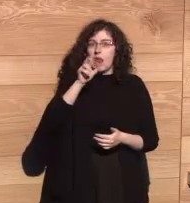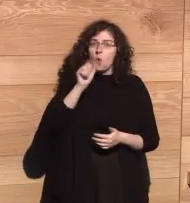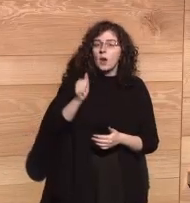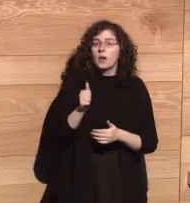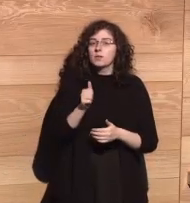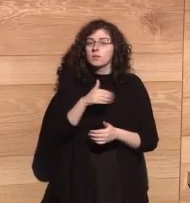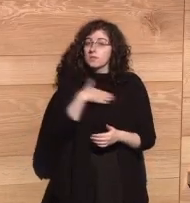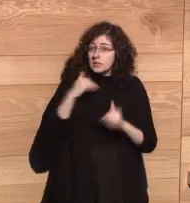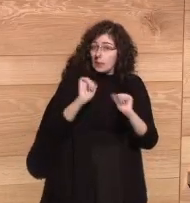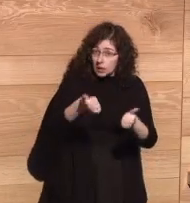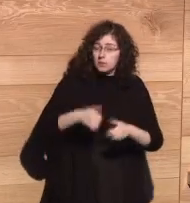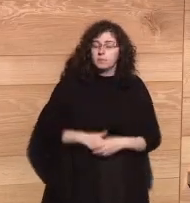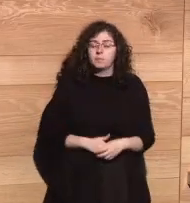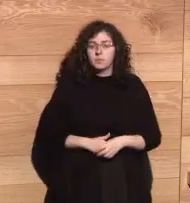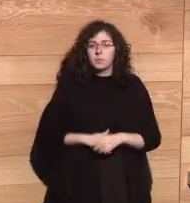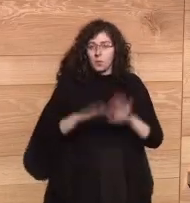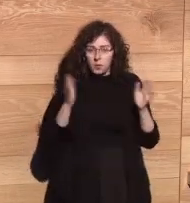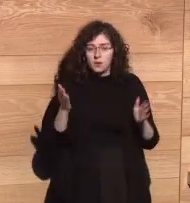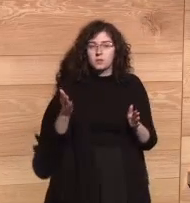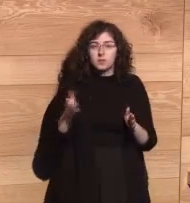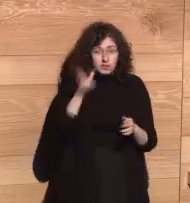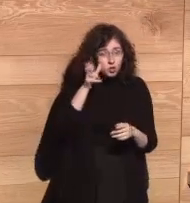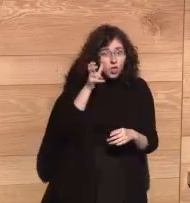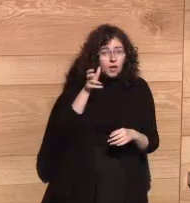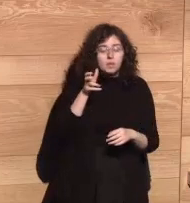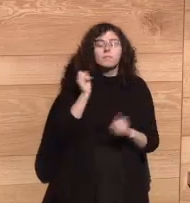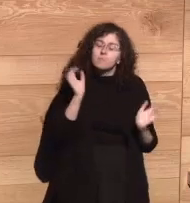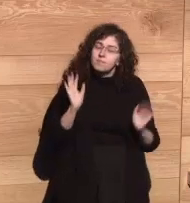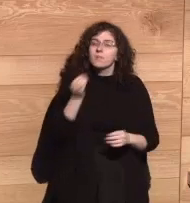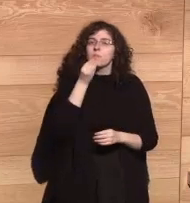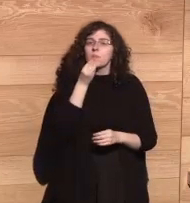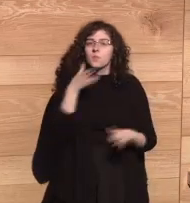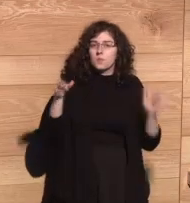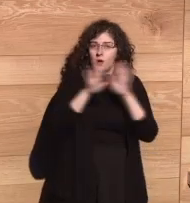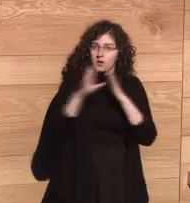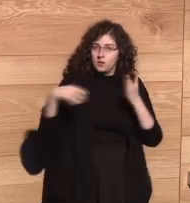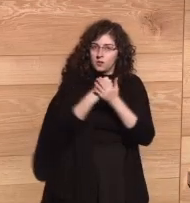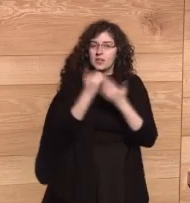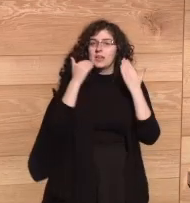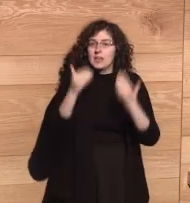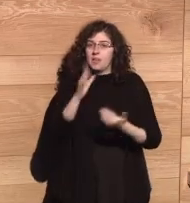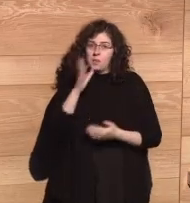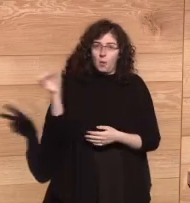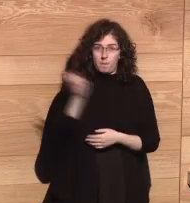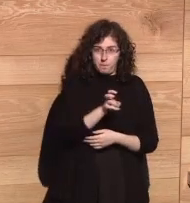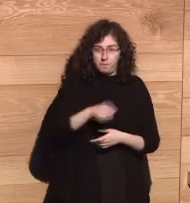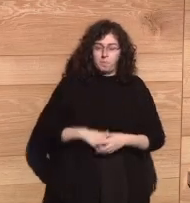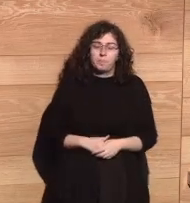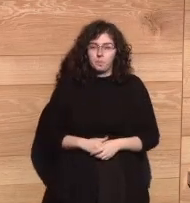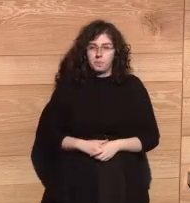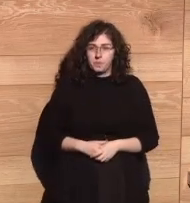empezar. Bueno, pues, ¿se oye? Sí. Sí, bueno, buenas noches a todos y gracias por estar aquí.